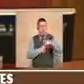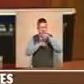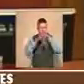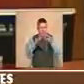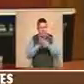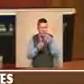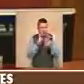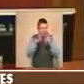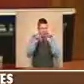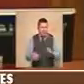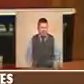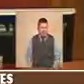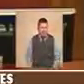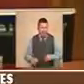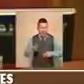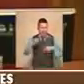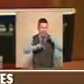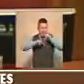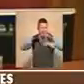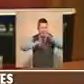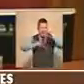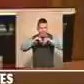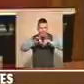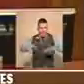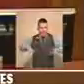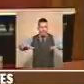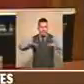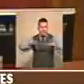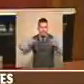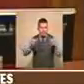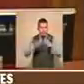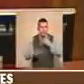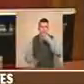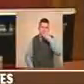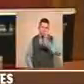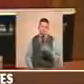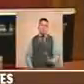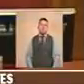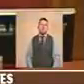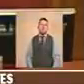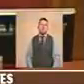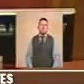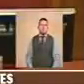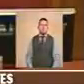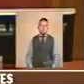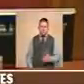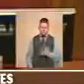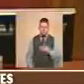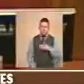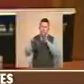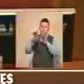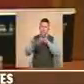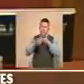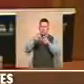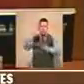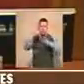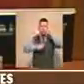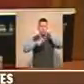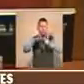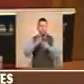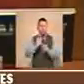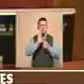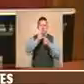puede hacer con la construcción de dicha vía, y que de verdad nosotros como representantes a la Cámara